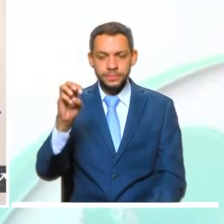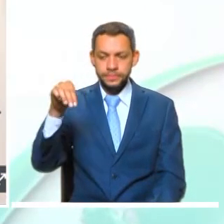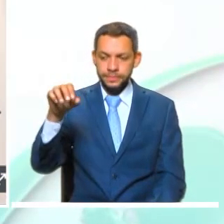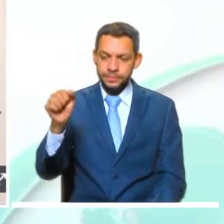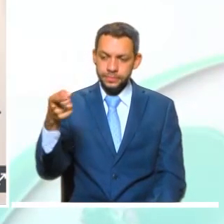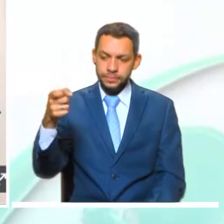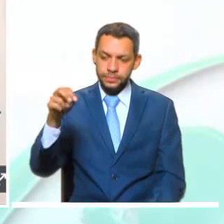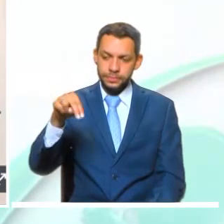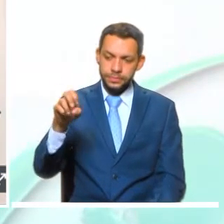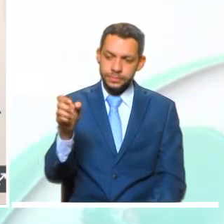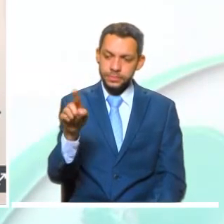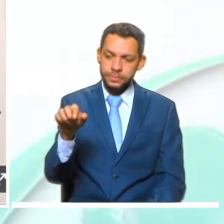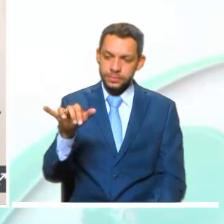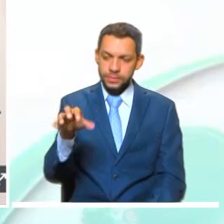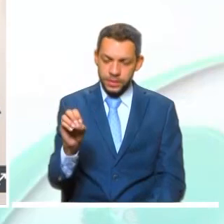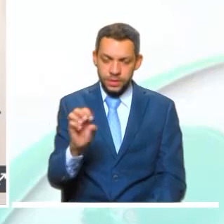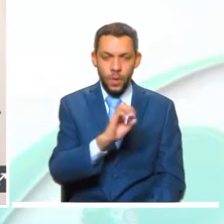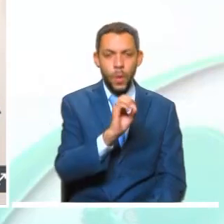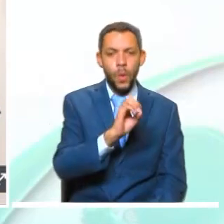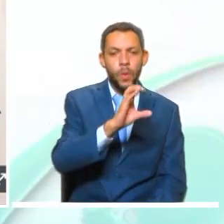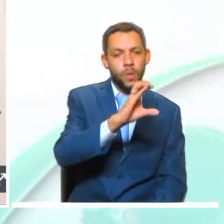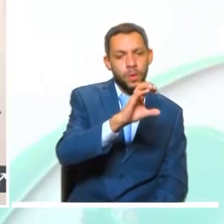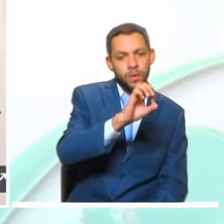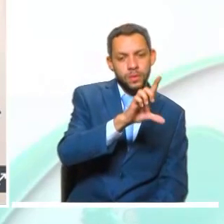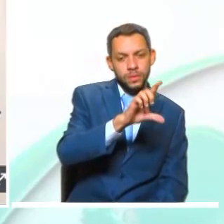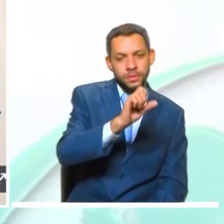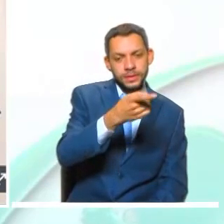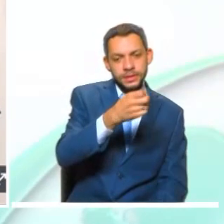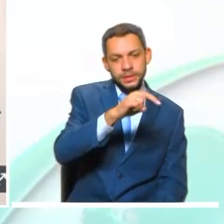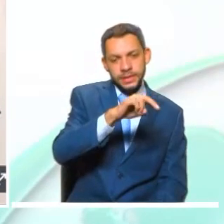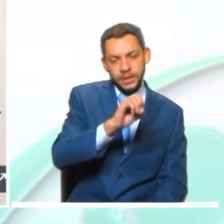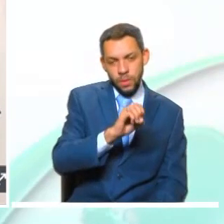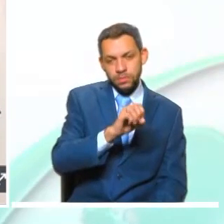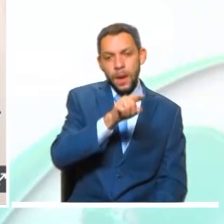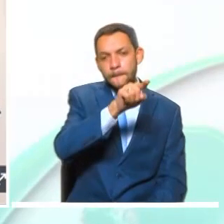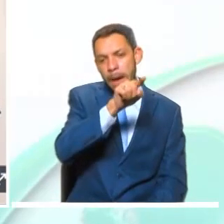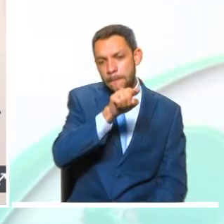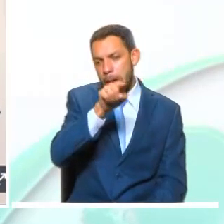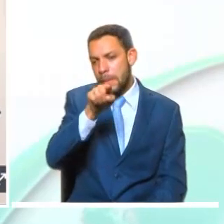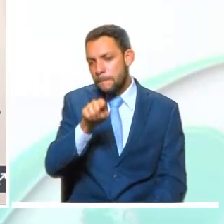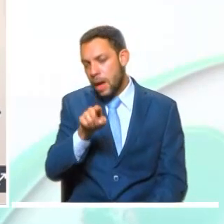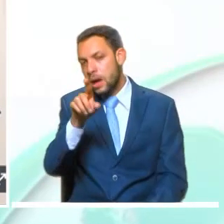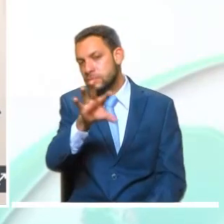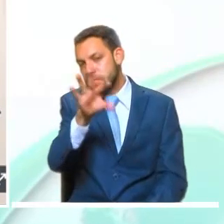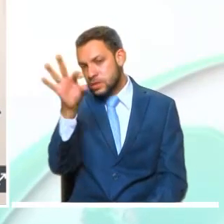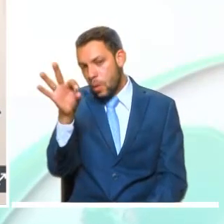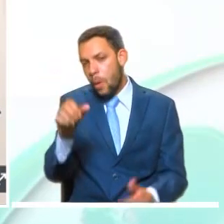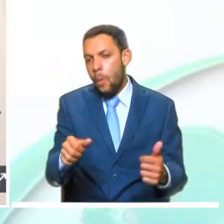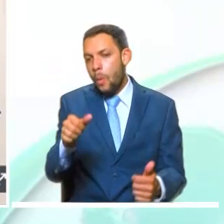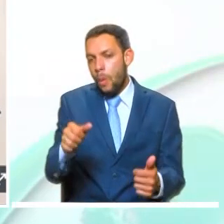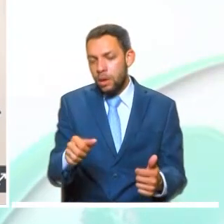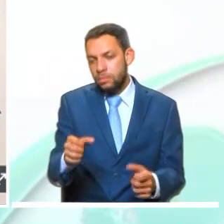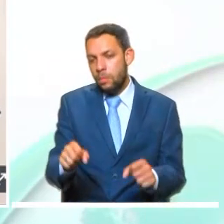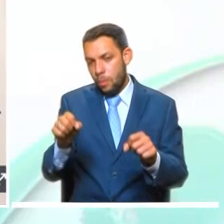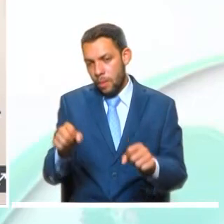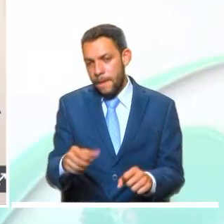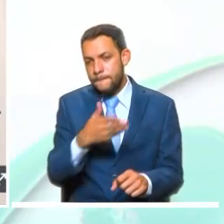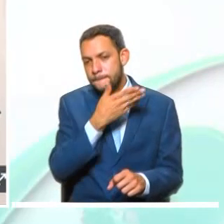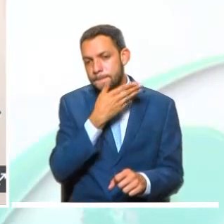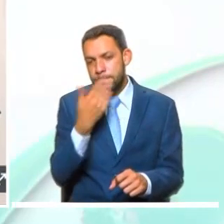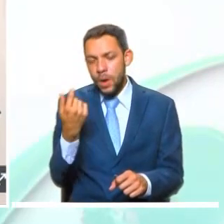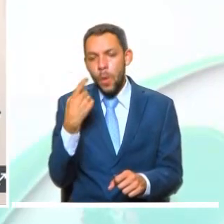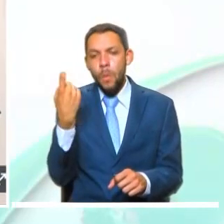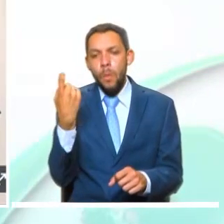colágeno que ama bio con la fe yo a ella si le aconsejaría que se diera la oportunidad de buscar médicos que